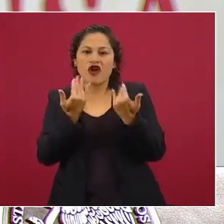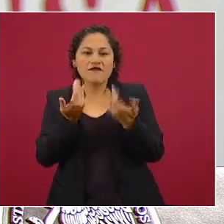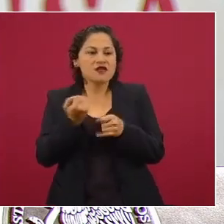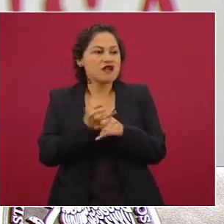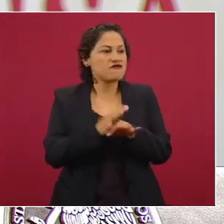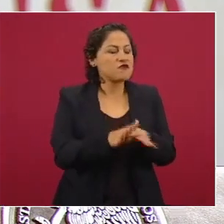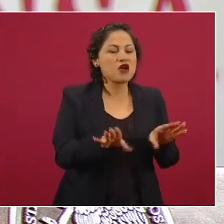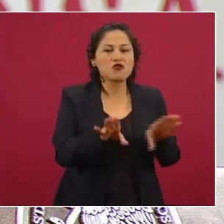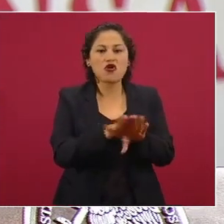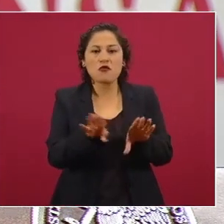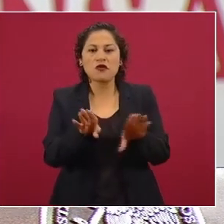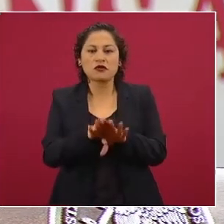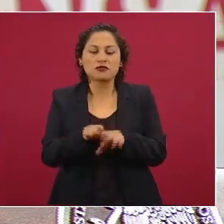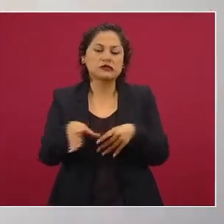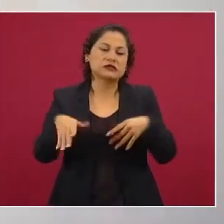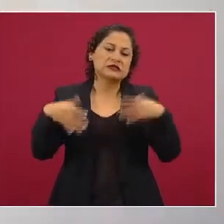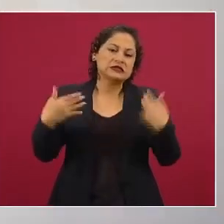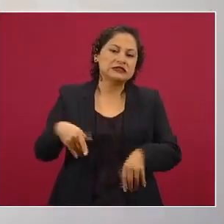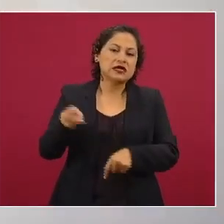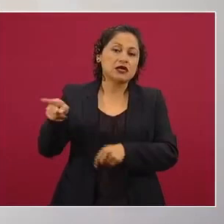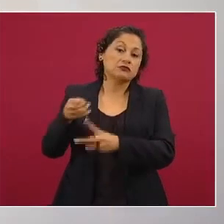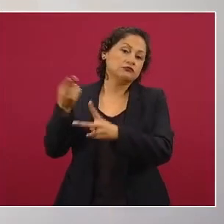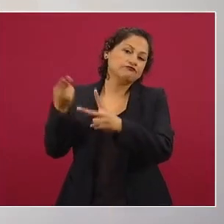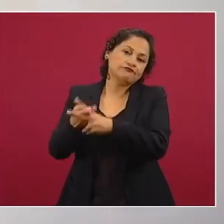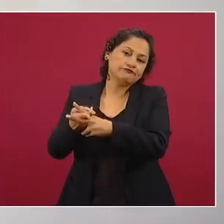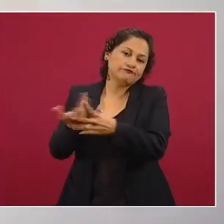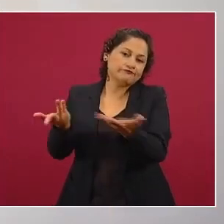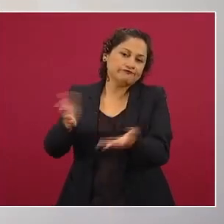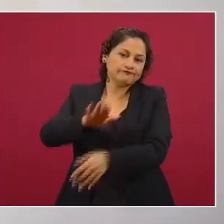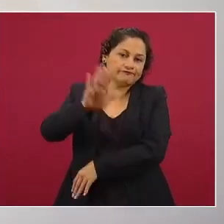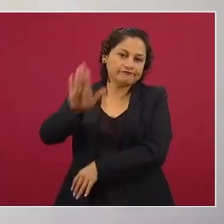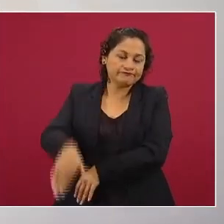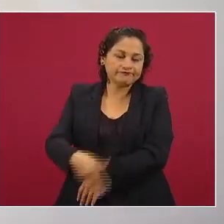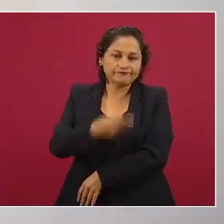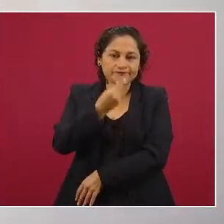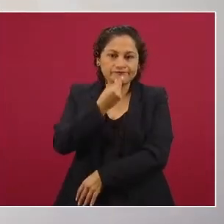Entonces, ese es el fenómeno.